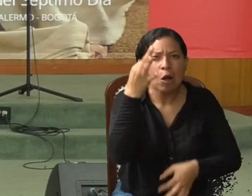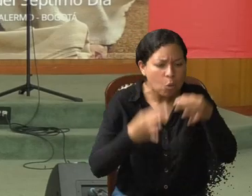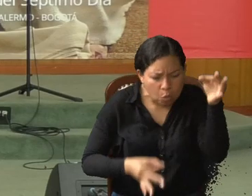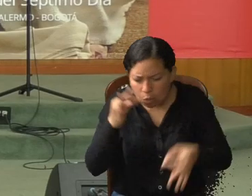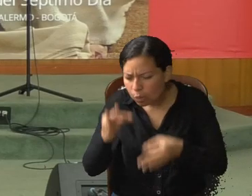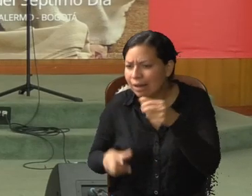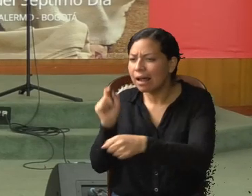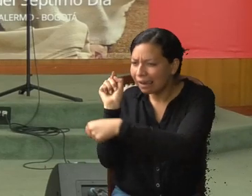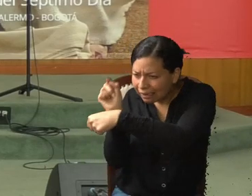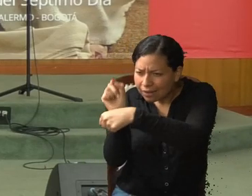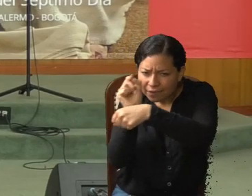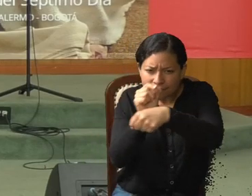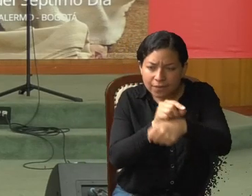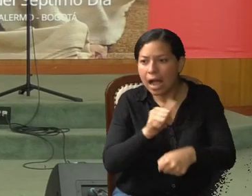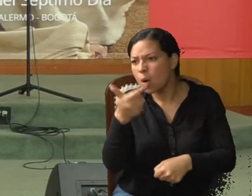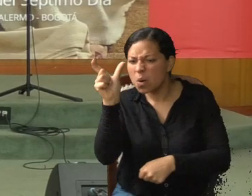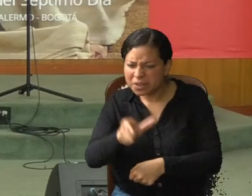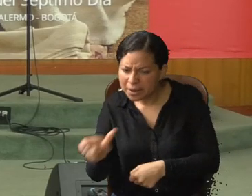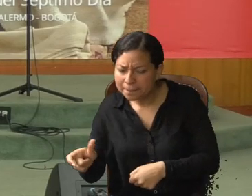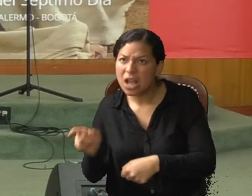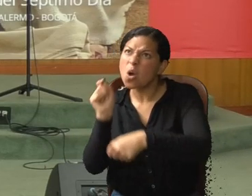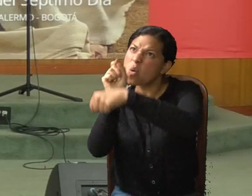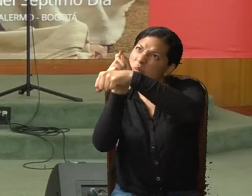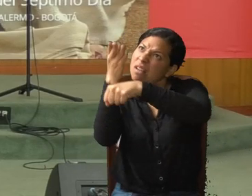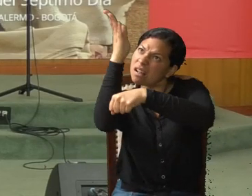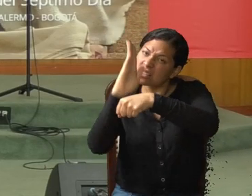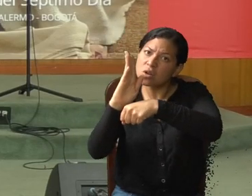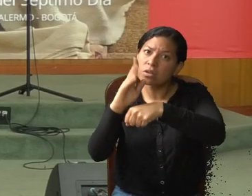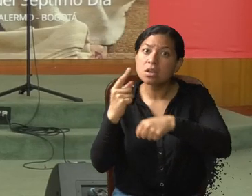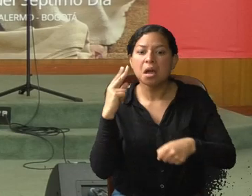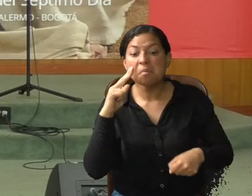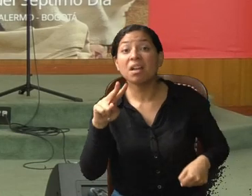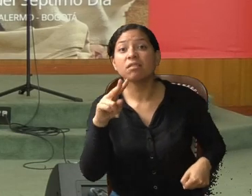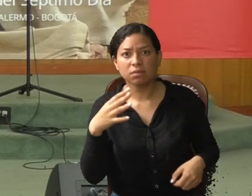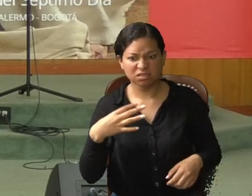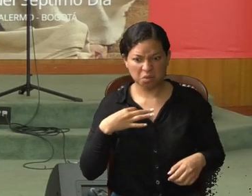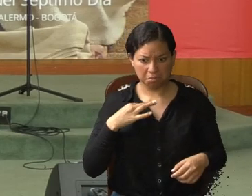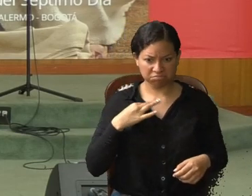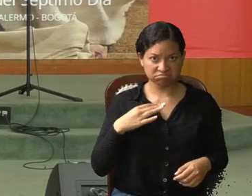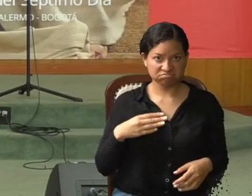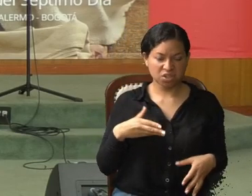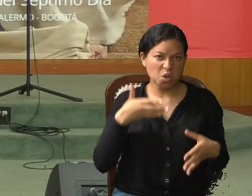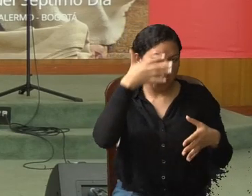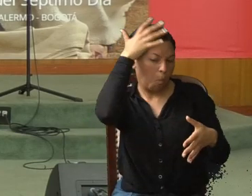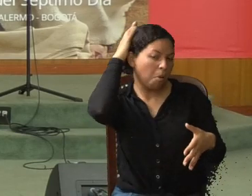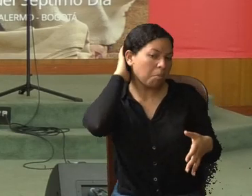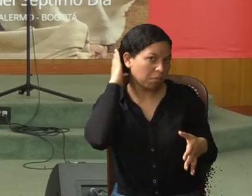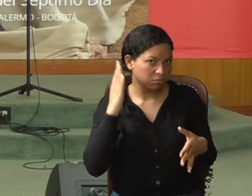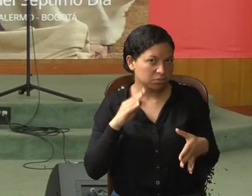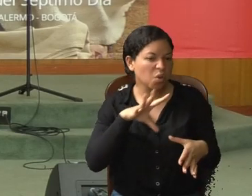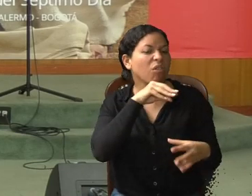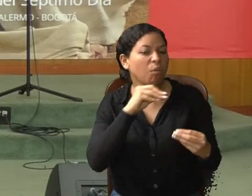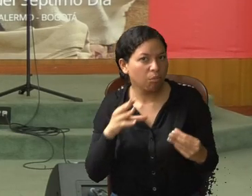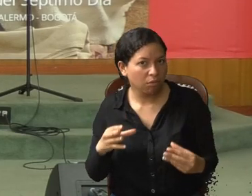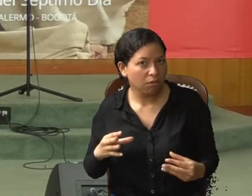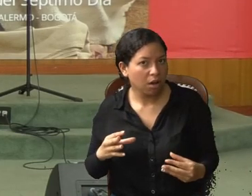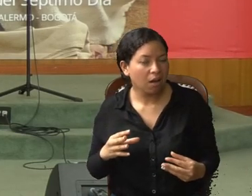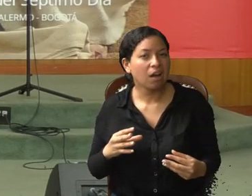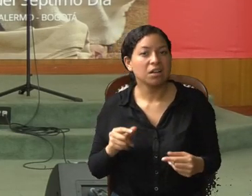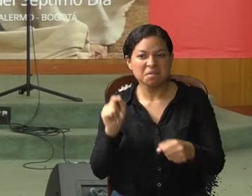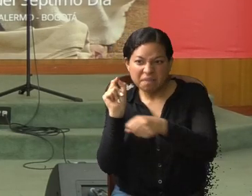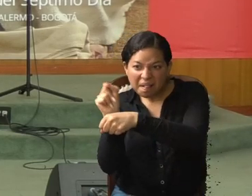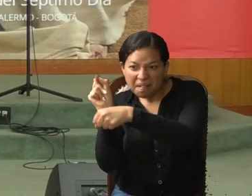Y juzgar su apariencia, o cómo viene vestido, o cómo se peina, o cómo habla, o cómo está su situación